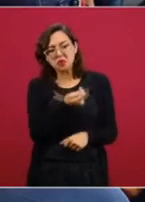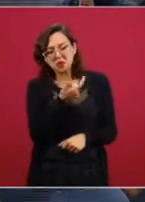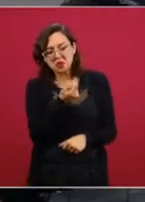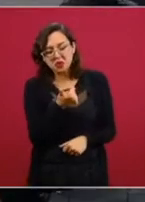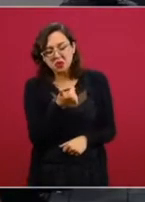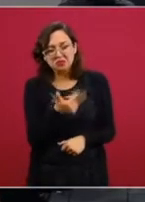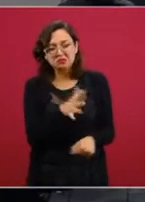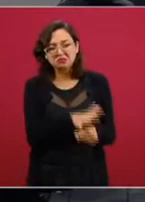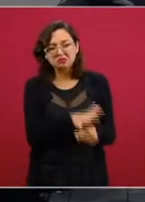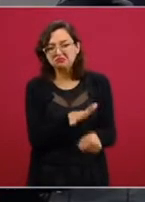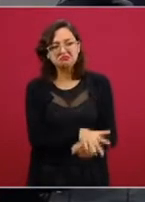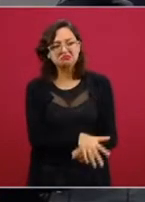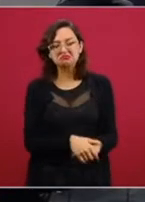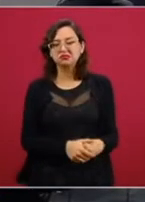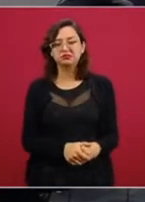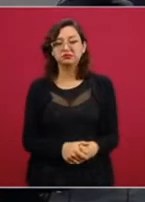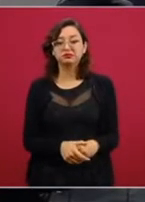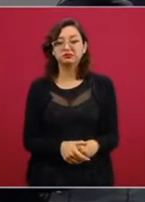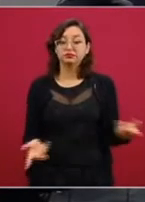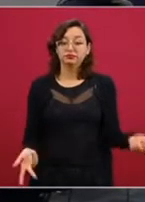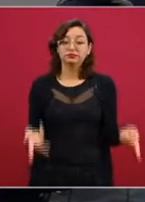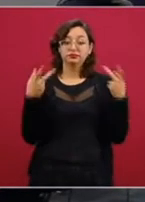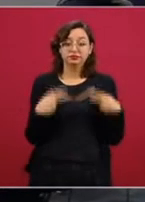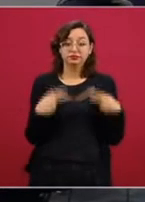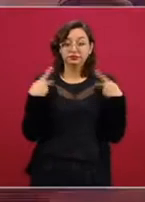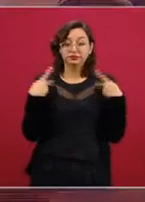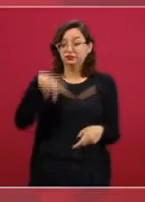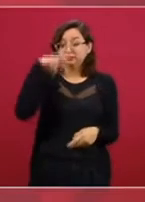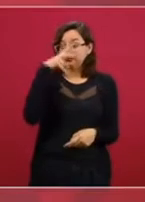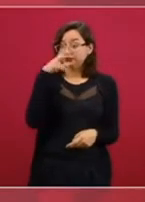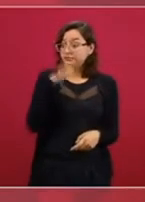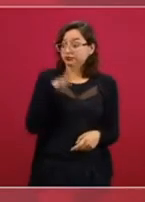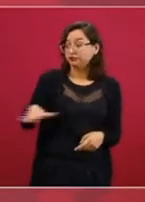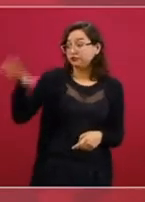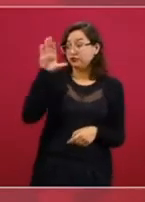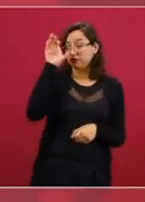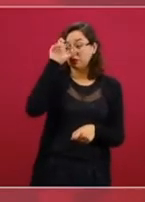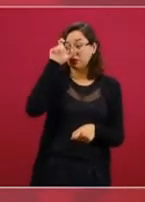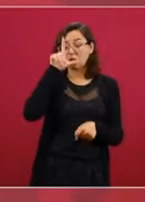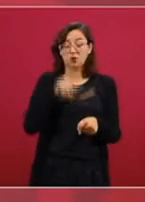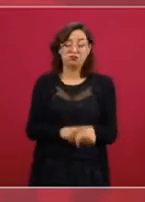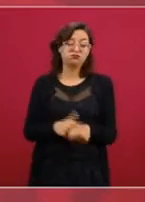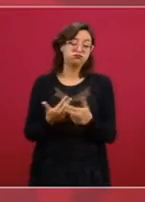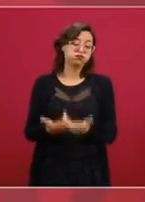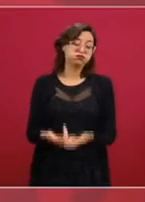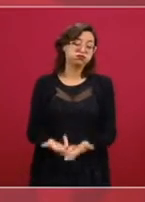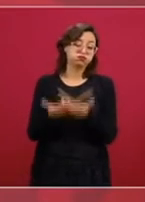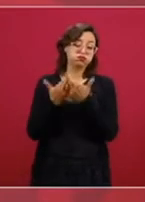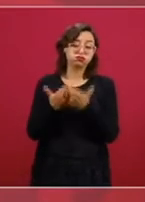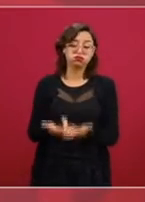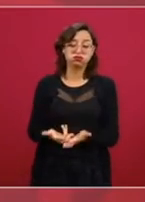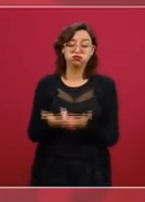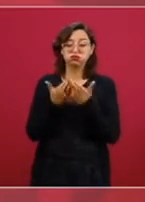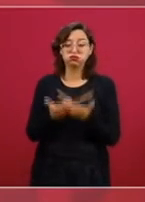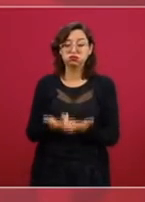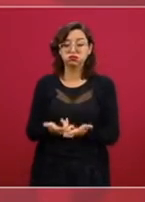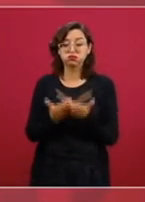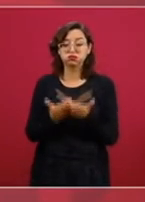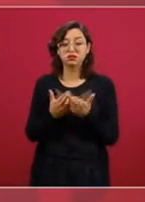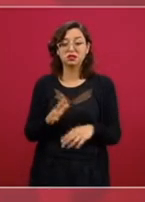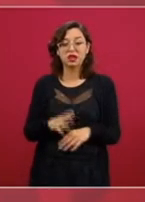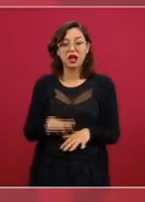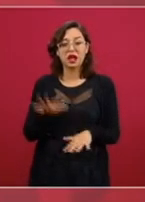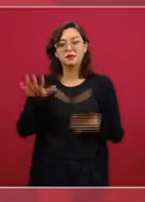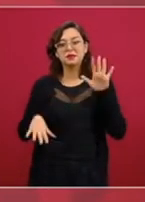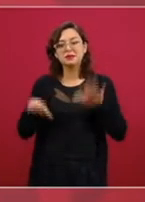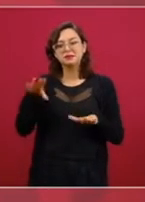Entonces, nuestro pueblo tiene mucha cultura, es que a veces se confunde